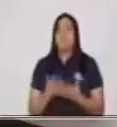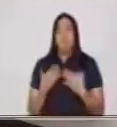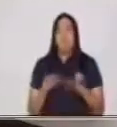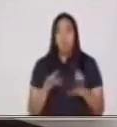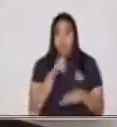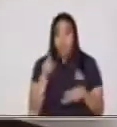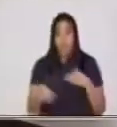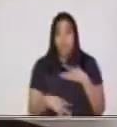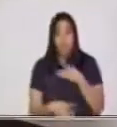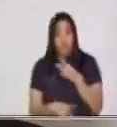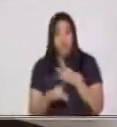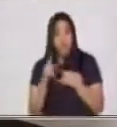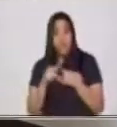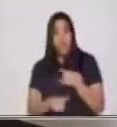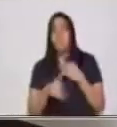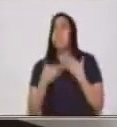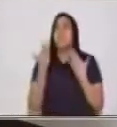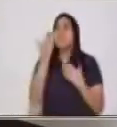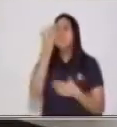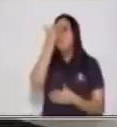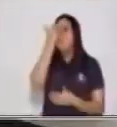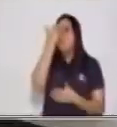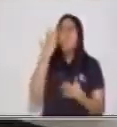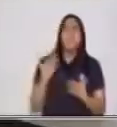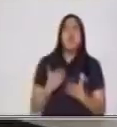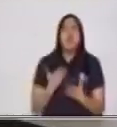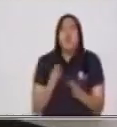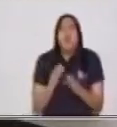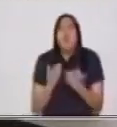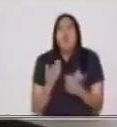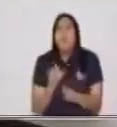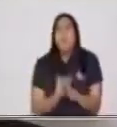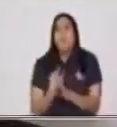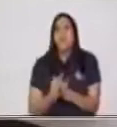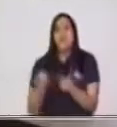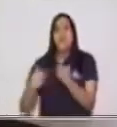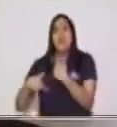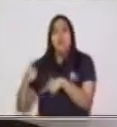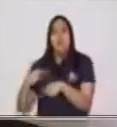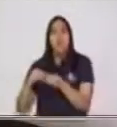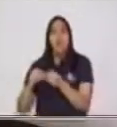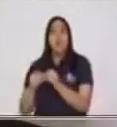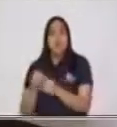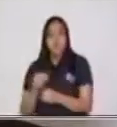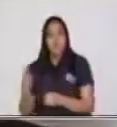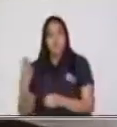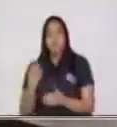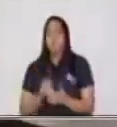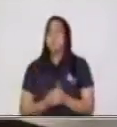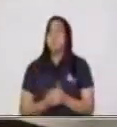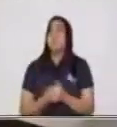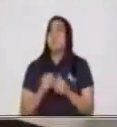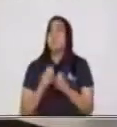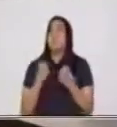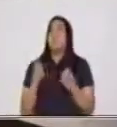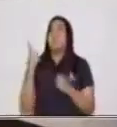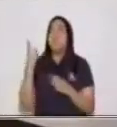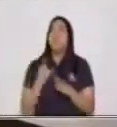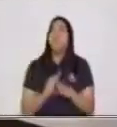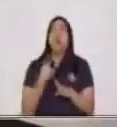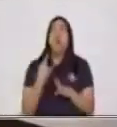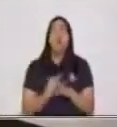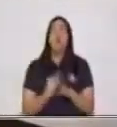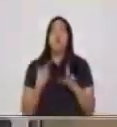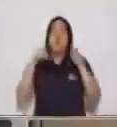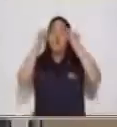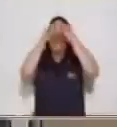del día de hoy es el planteamiento algebraico. Vamos a repasar un poquito lo que es la solución. Vamos a utilizar el sistema,